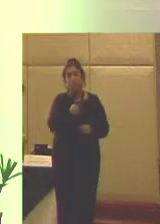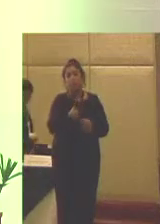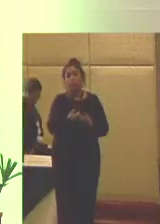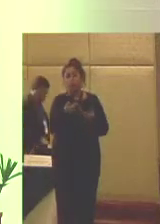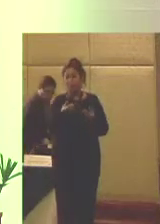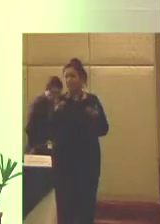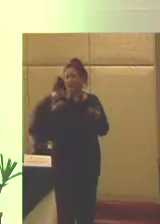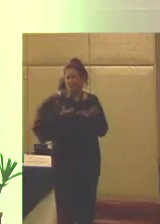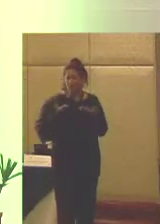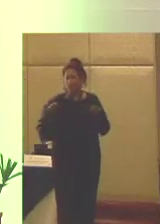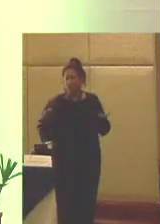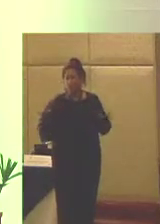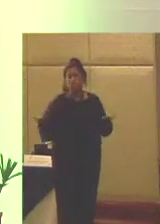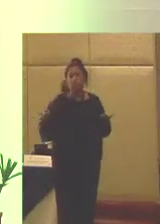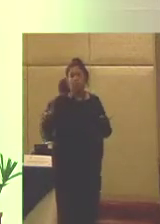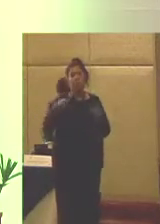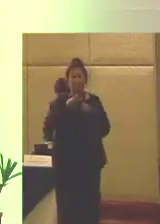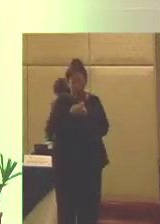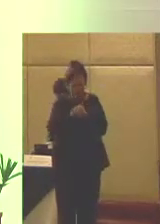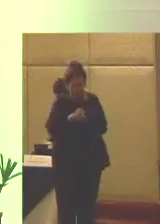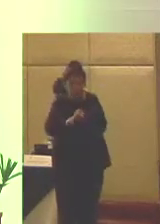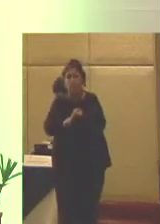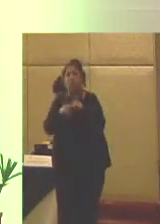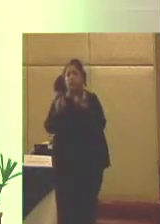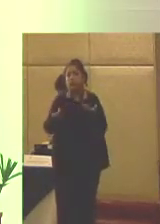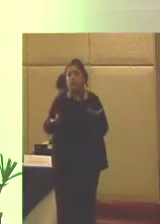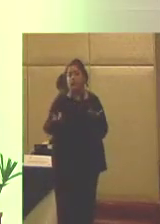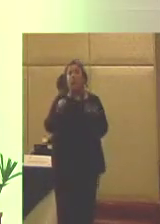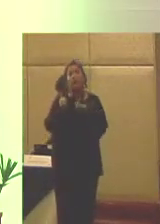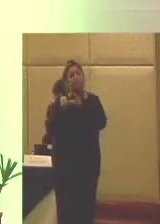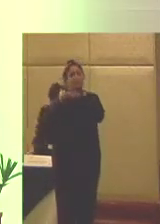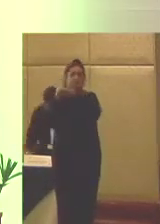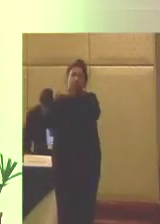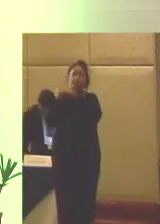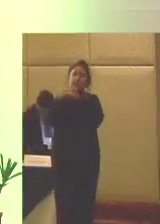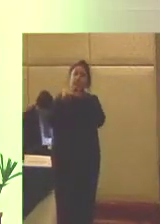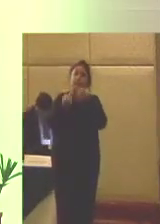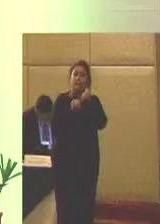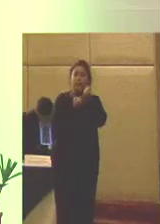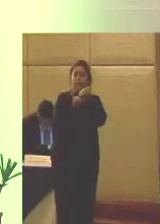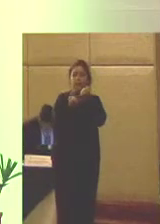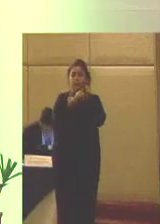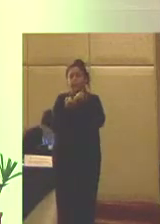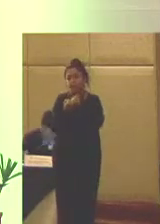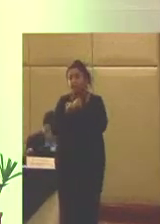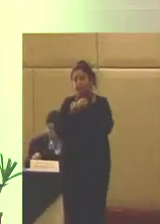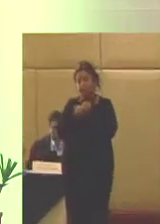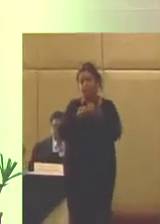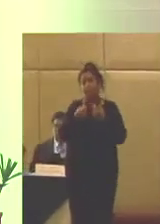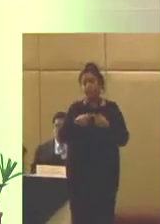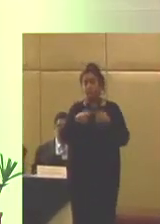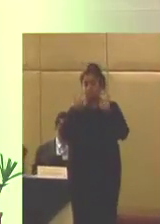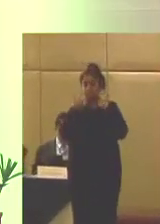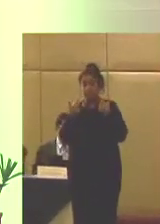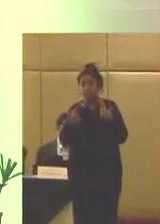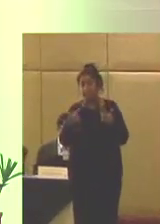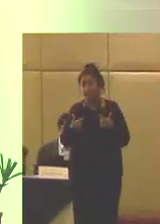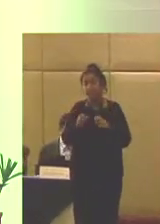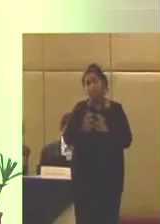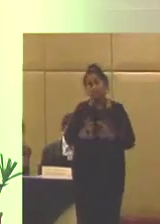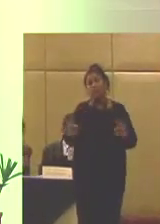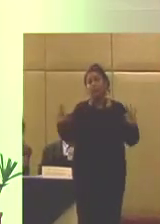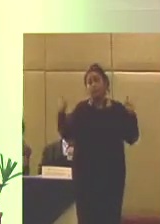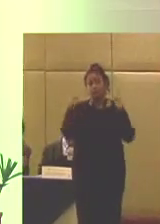adicionar recursos para la reconstrucción, siempre y cuando se lleven a cabo acciones denominadas en la normativa para